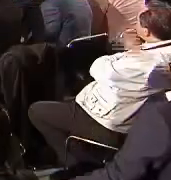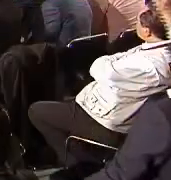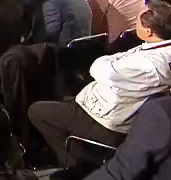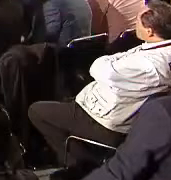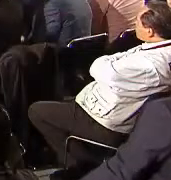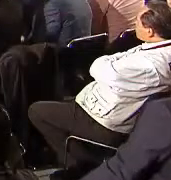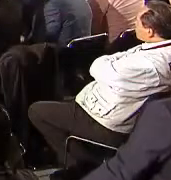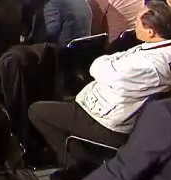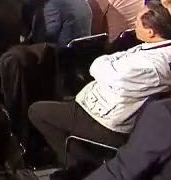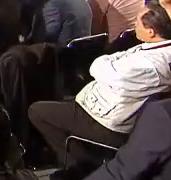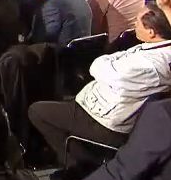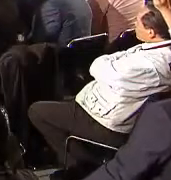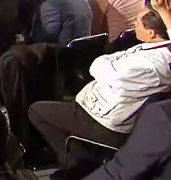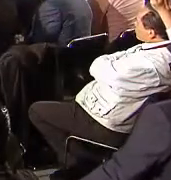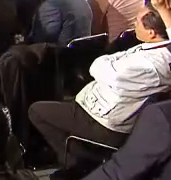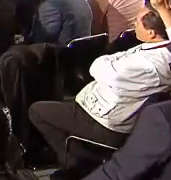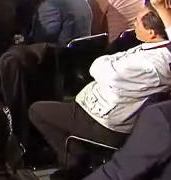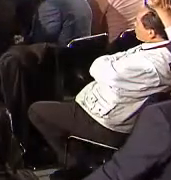Gracias.